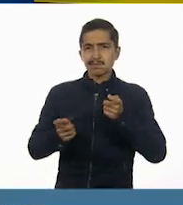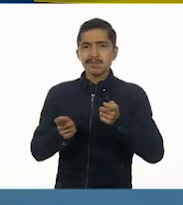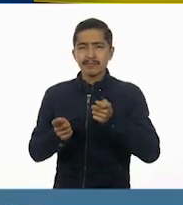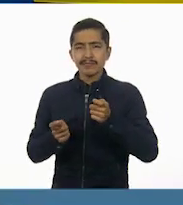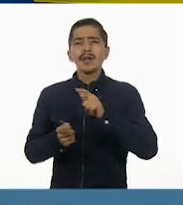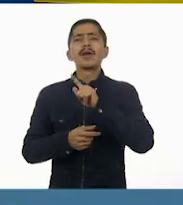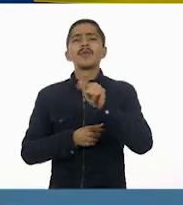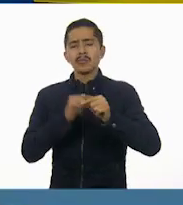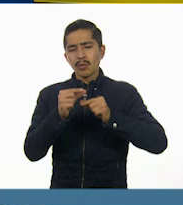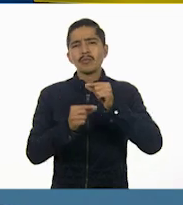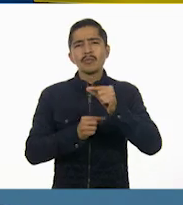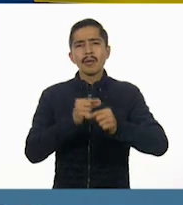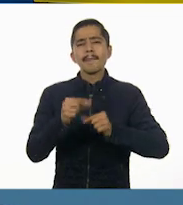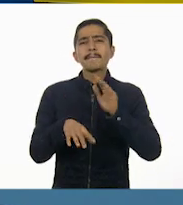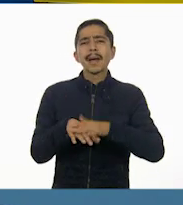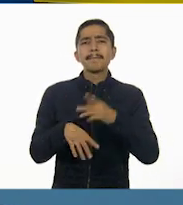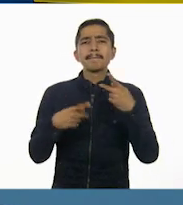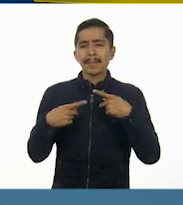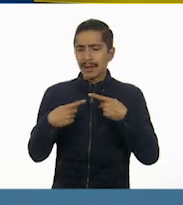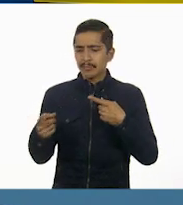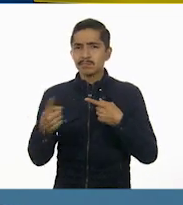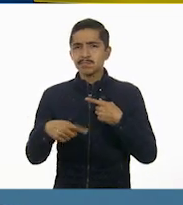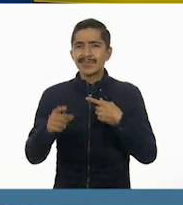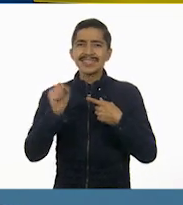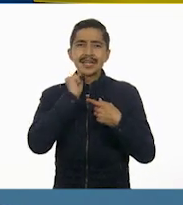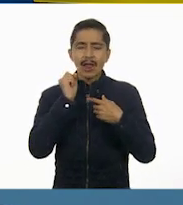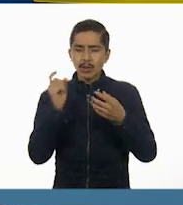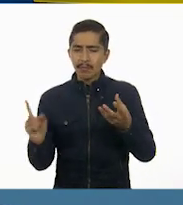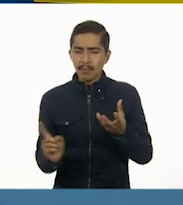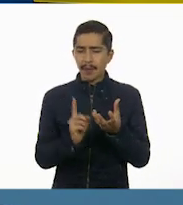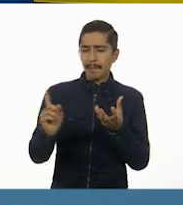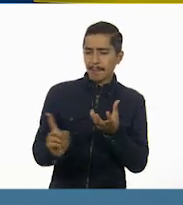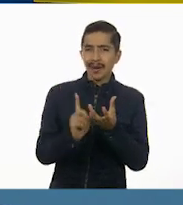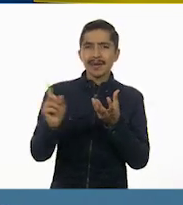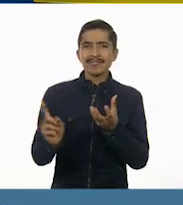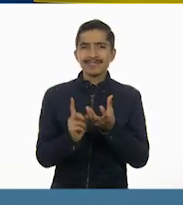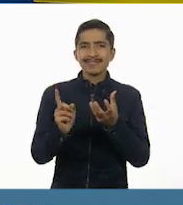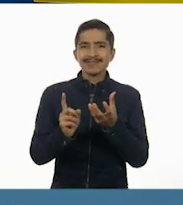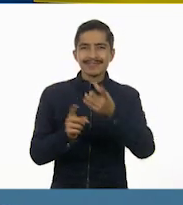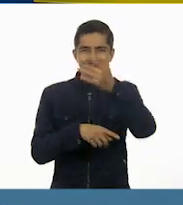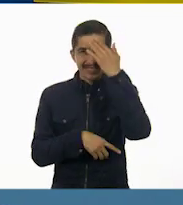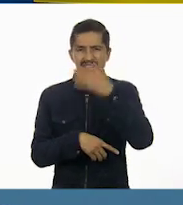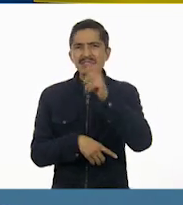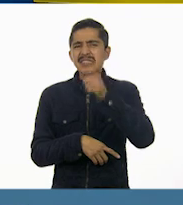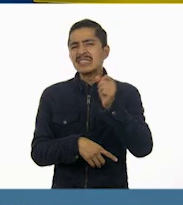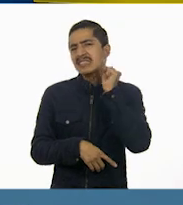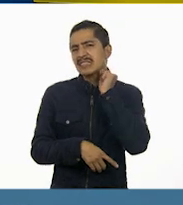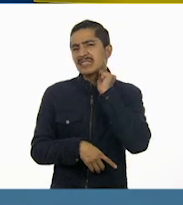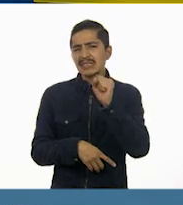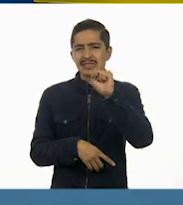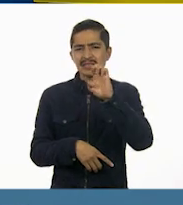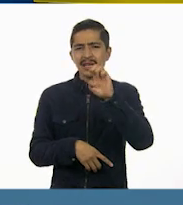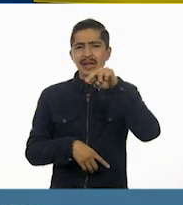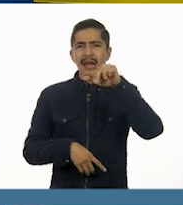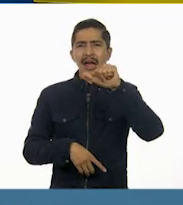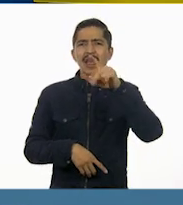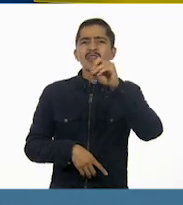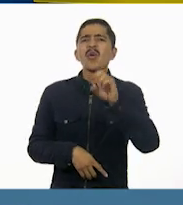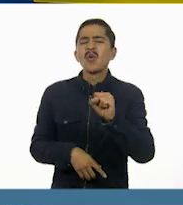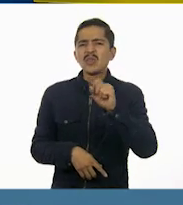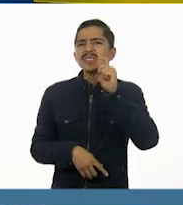fueron incorporando otros ciudadanos libres al Senado. ¿Sabías que el nombre de Senado proviene de Senex,